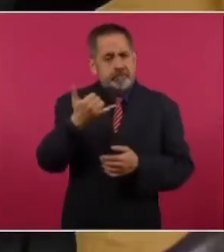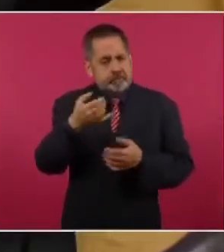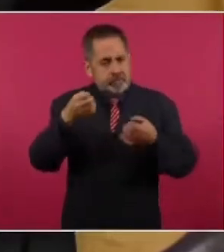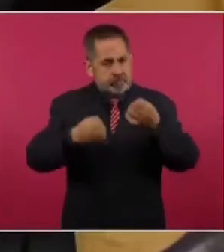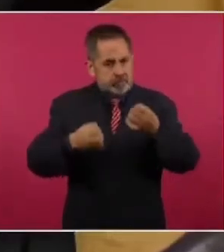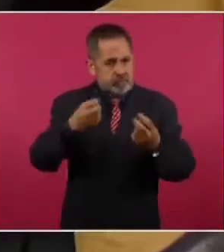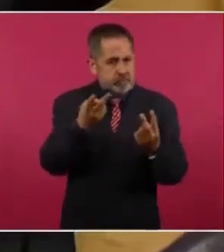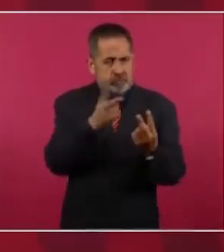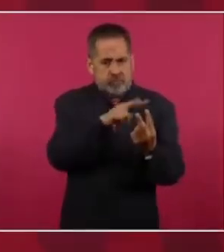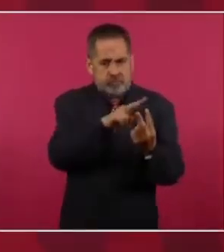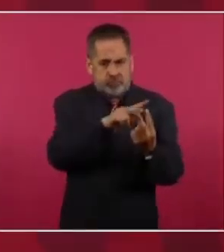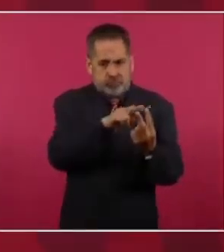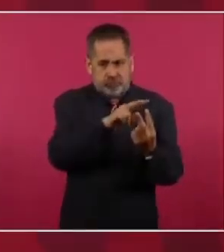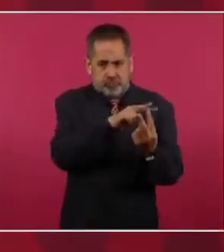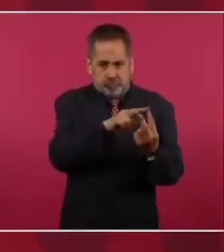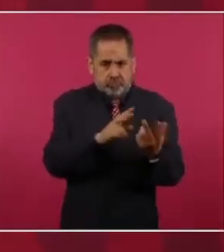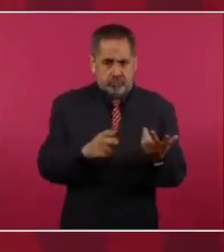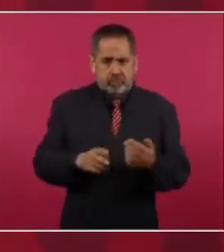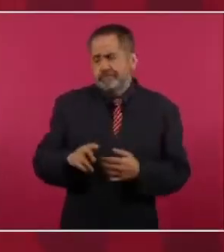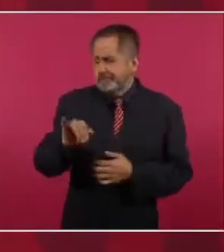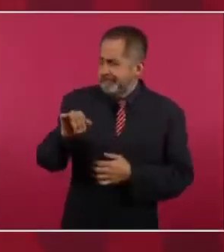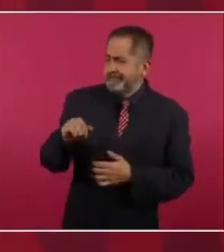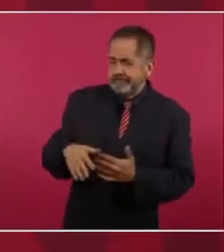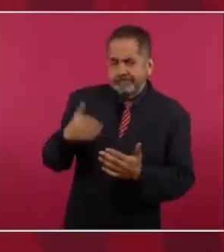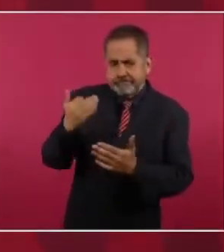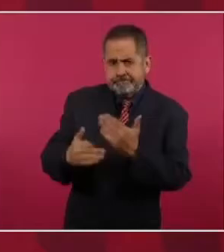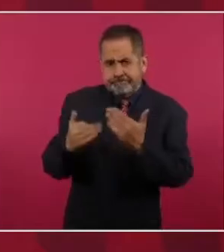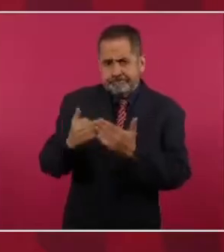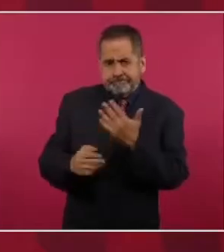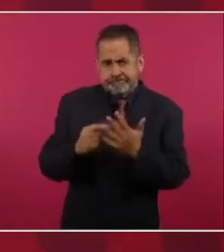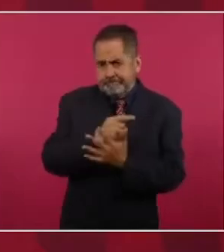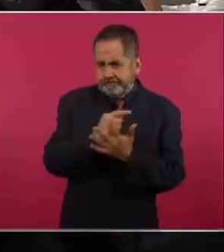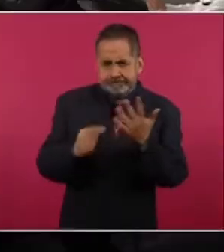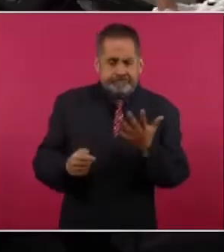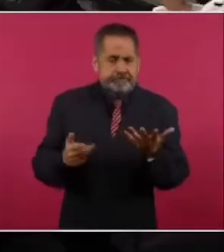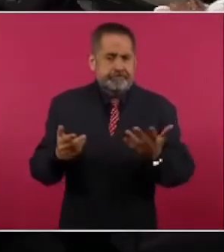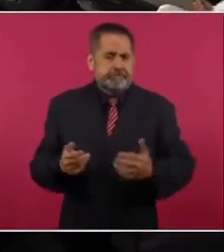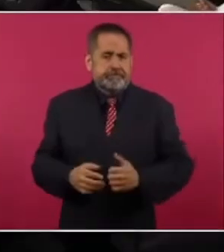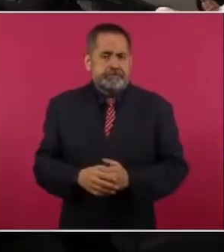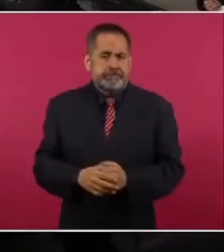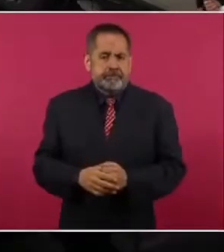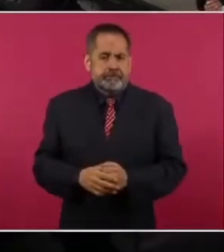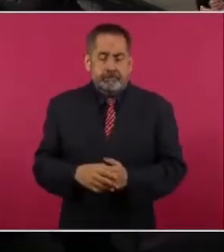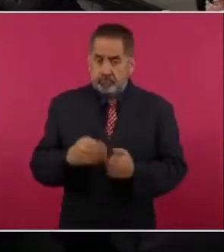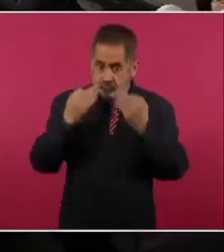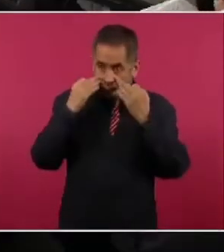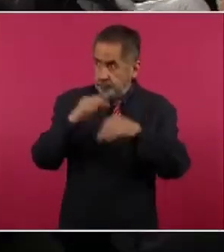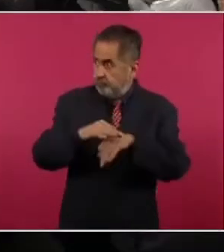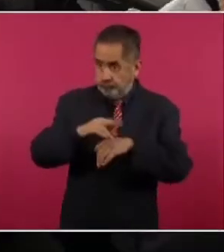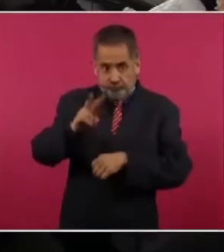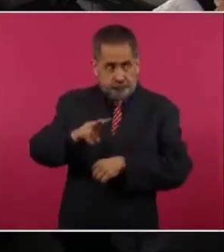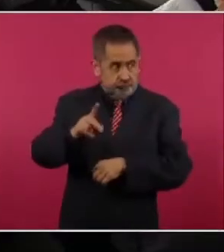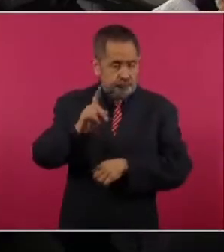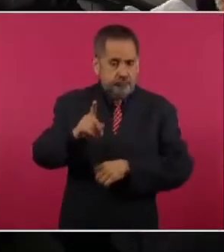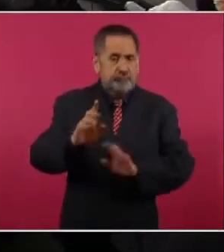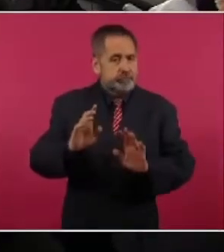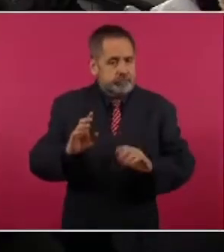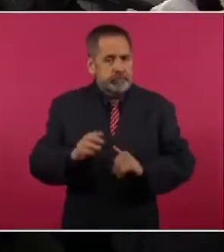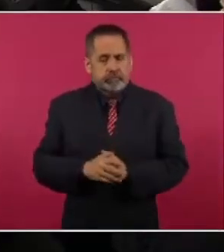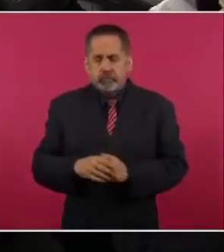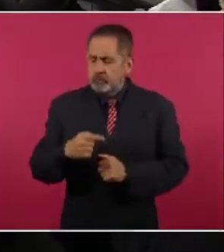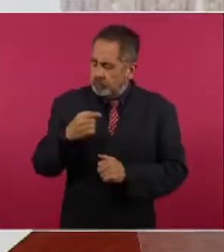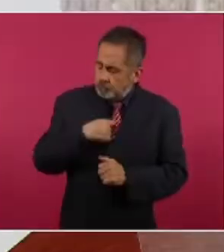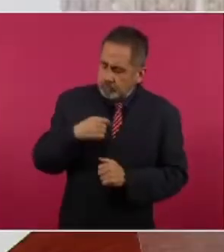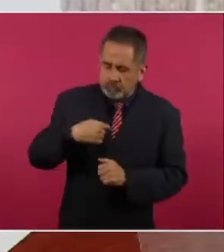dos, ¿no? Sí. Hace falta. Y que conste, tengo